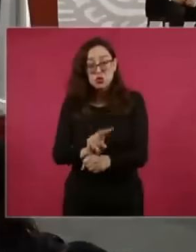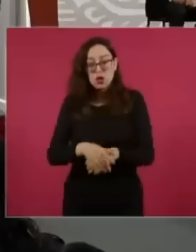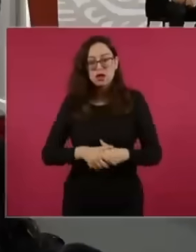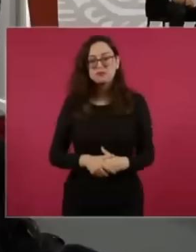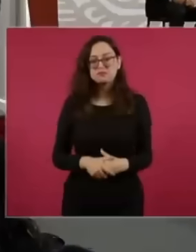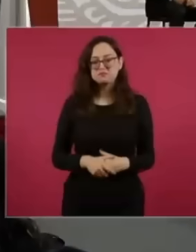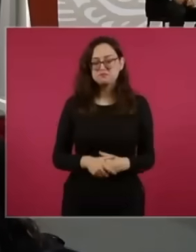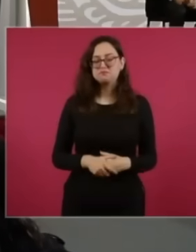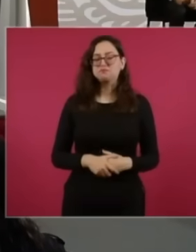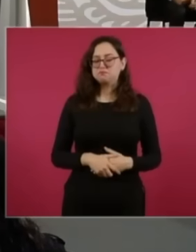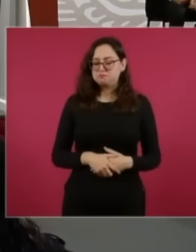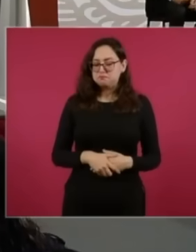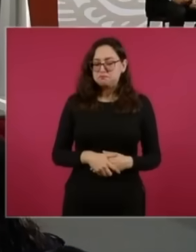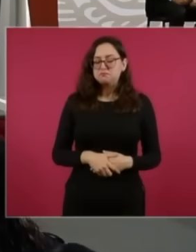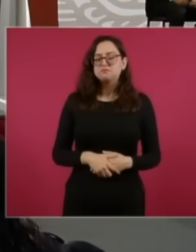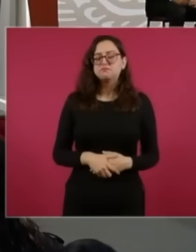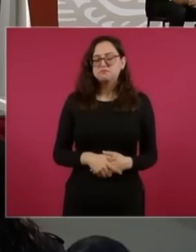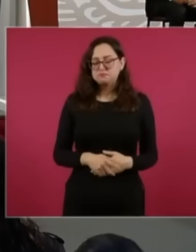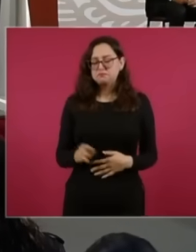probable que hoy